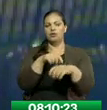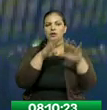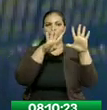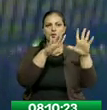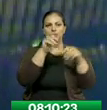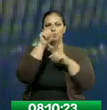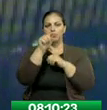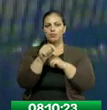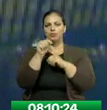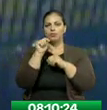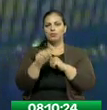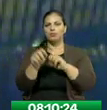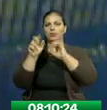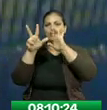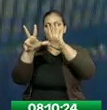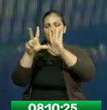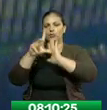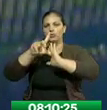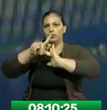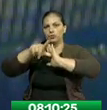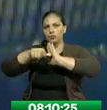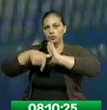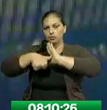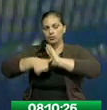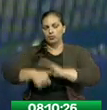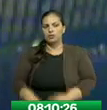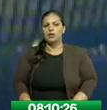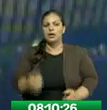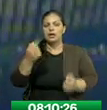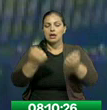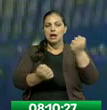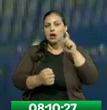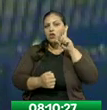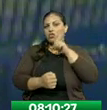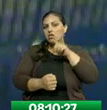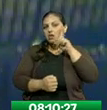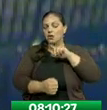En la imagen se aprecia la llegada de un vehículo negro.